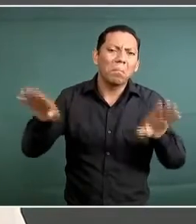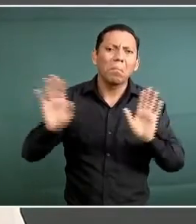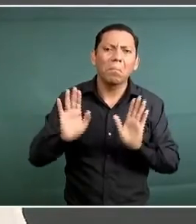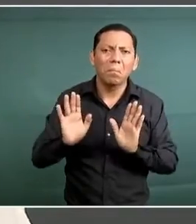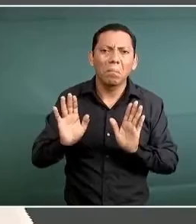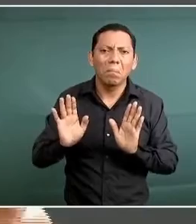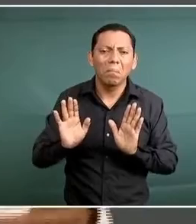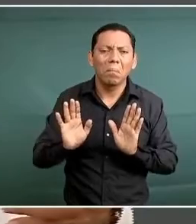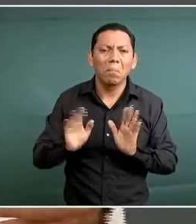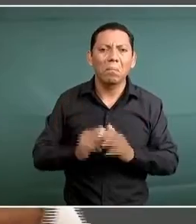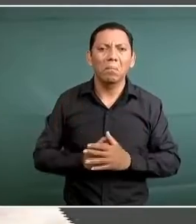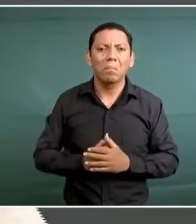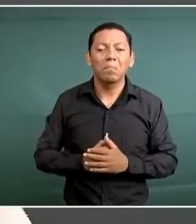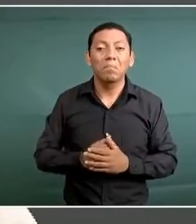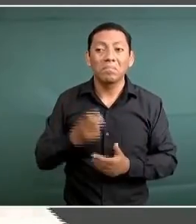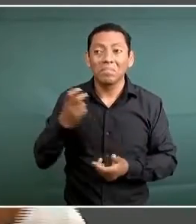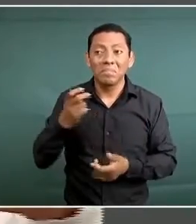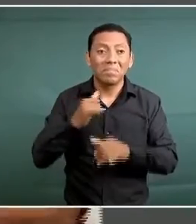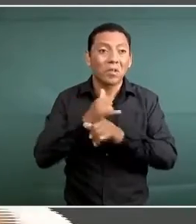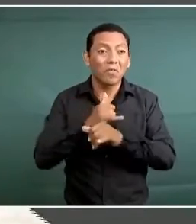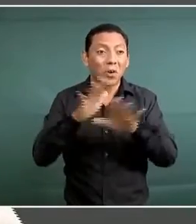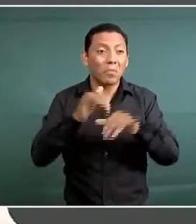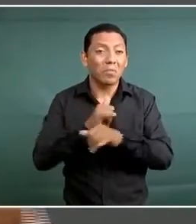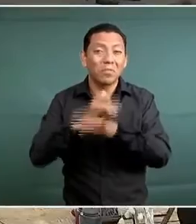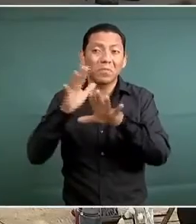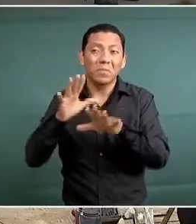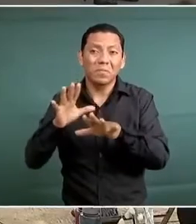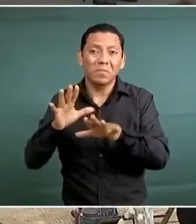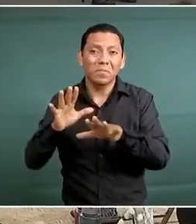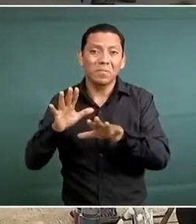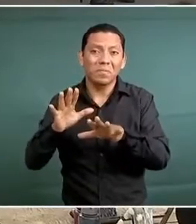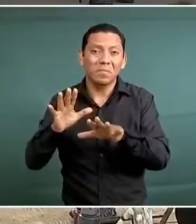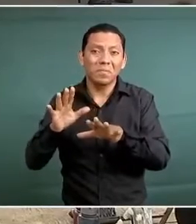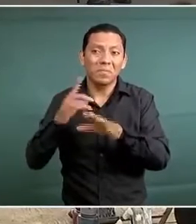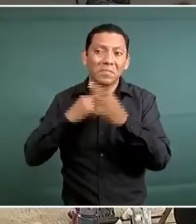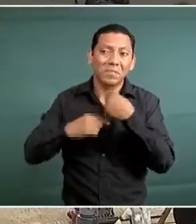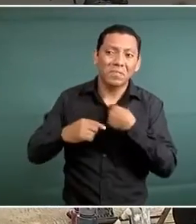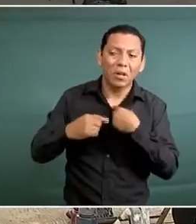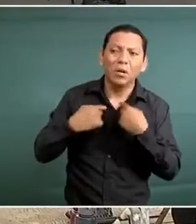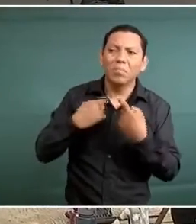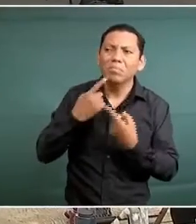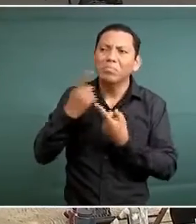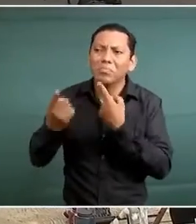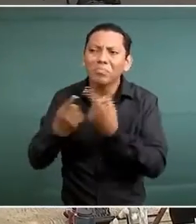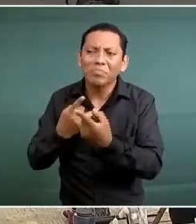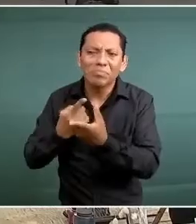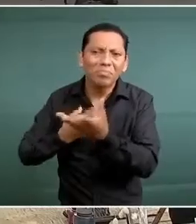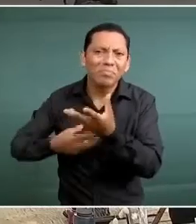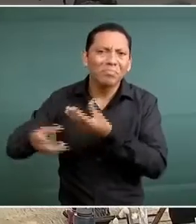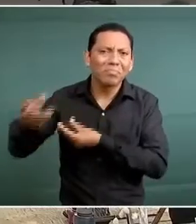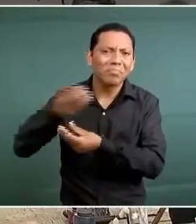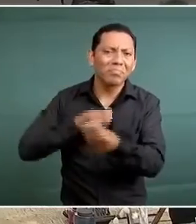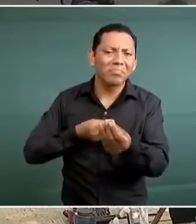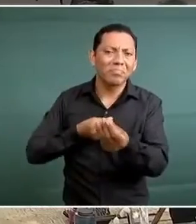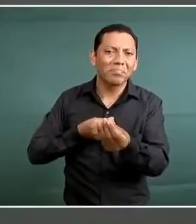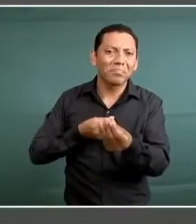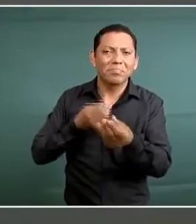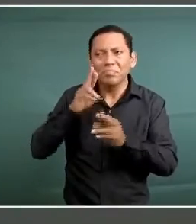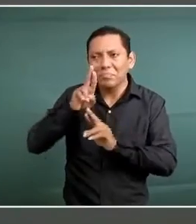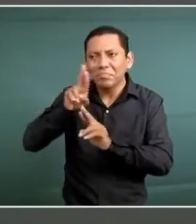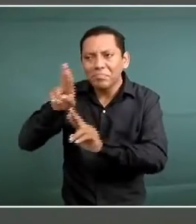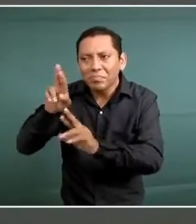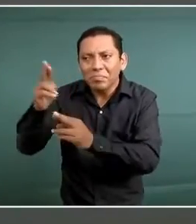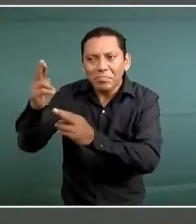entonces son mensajes de ida y vuelta y con respeto no pasa